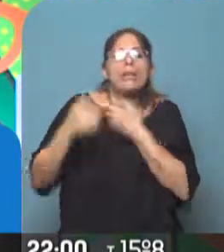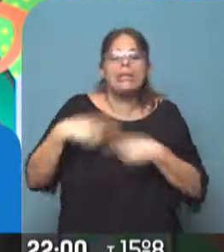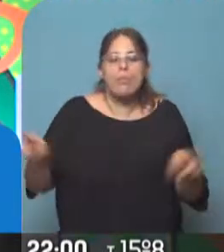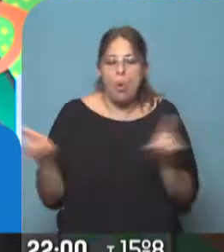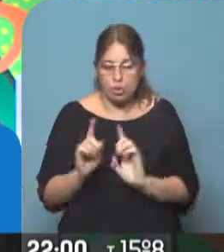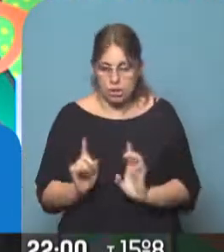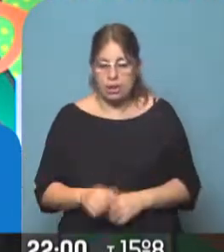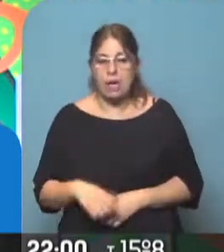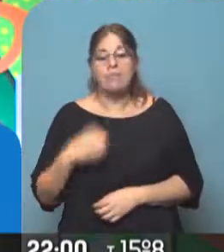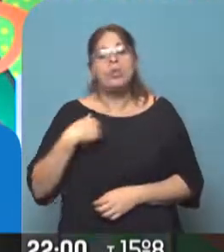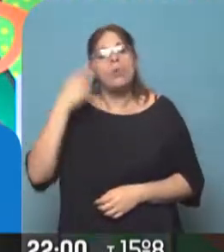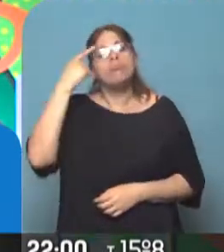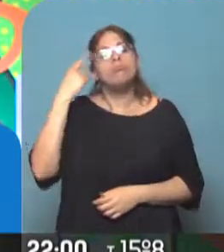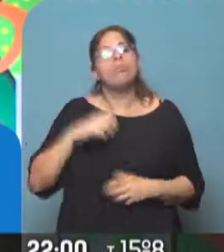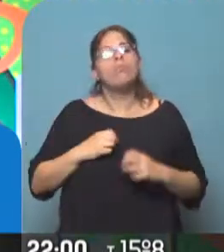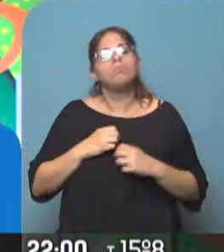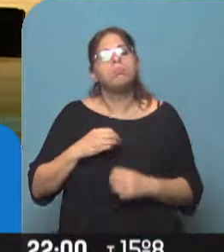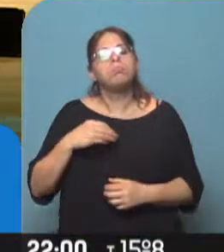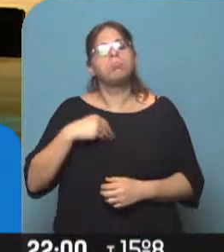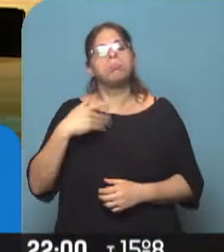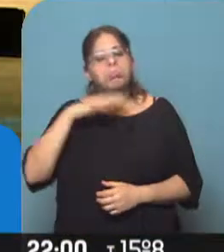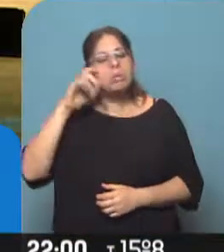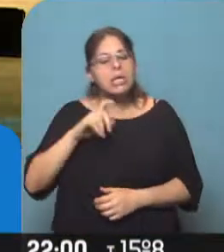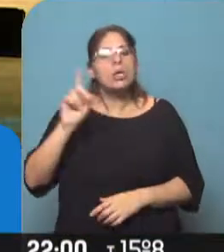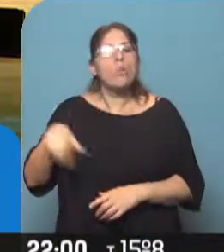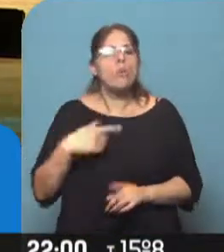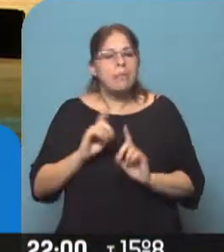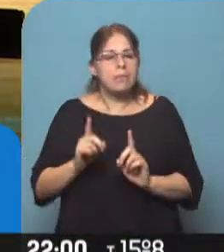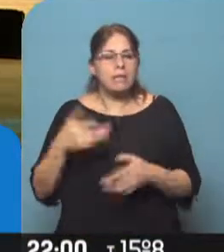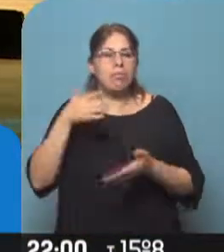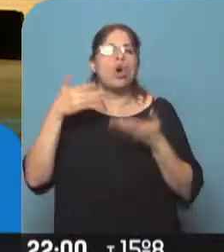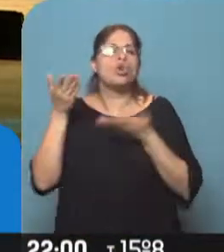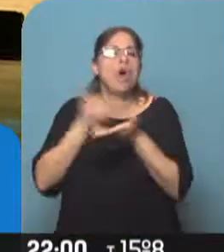Yo diría que el verdadero espíritu del jazz tiene que ver sobre todo con eso.